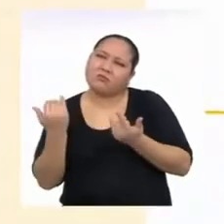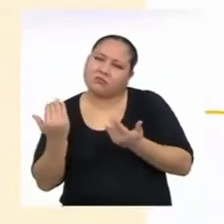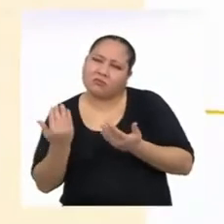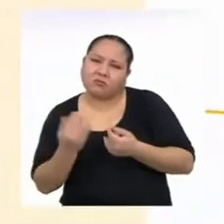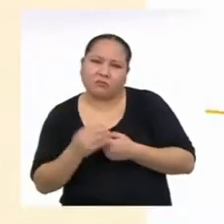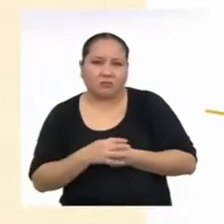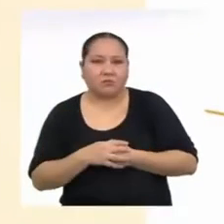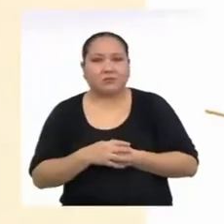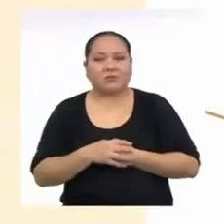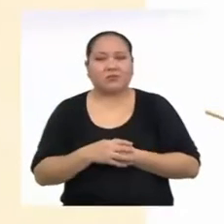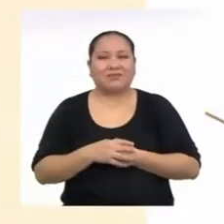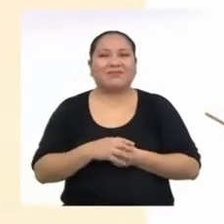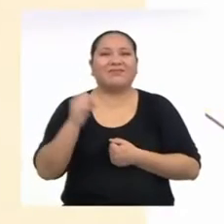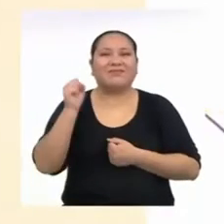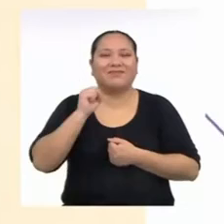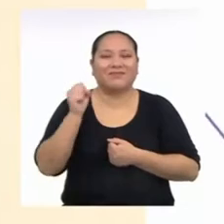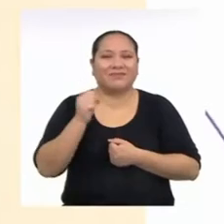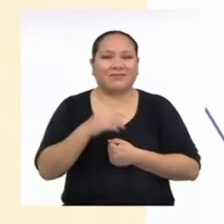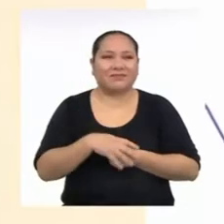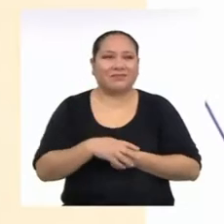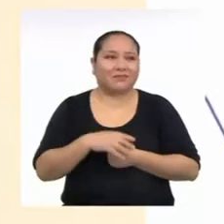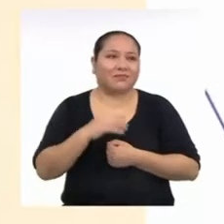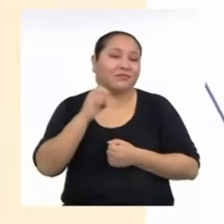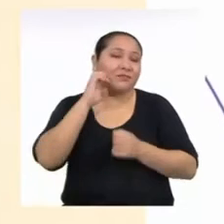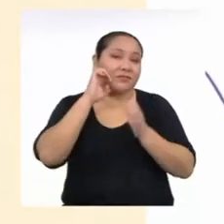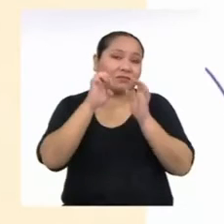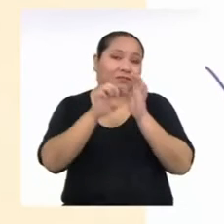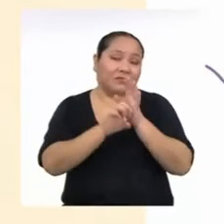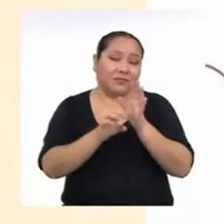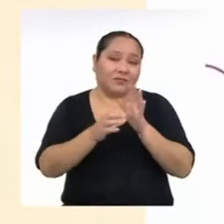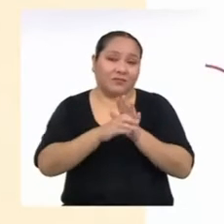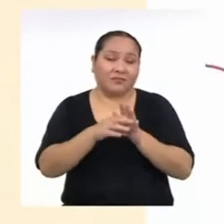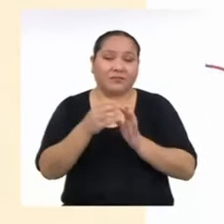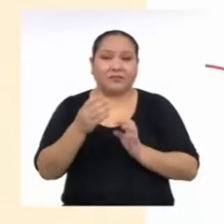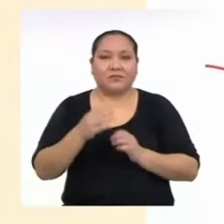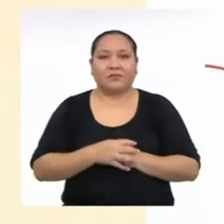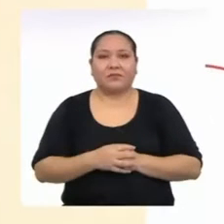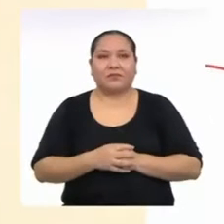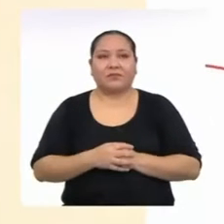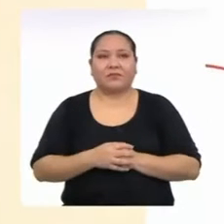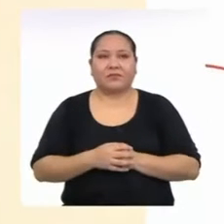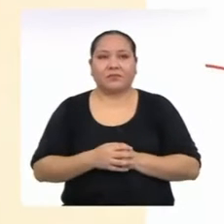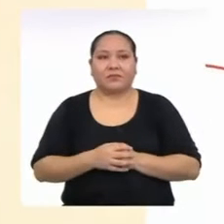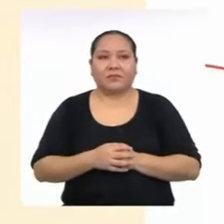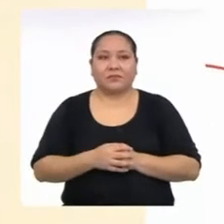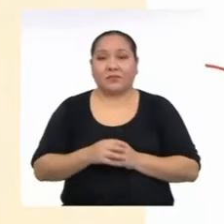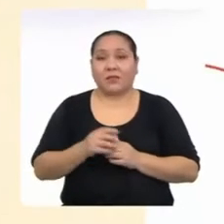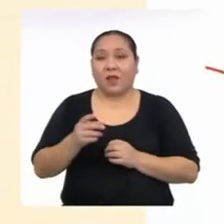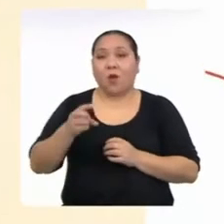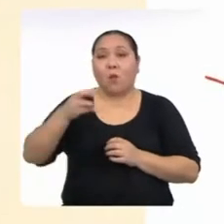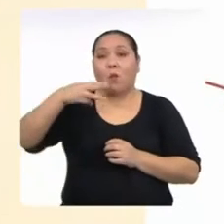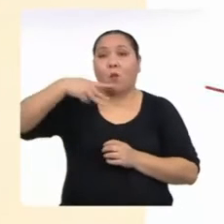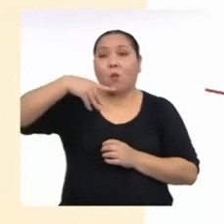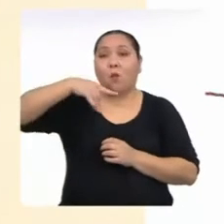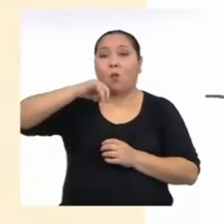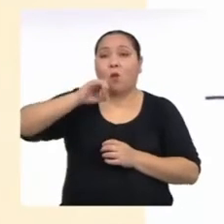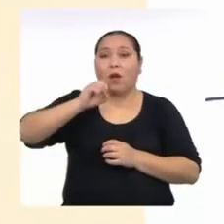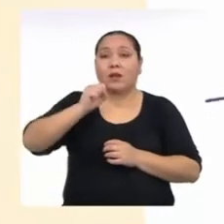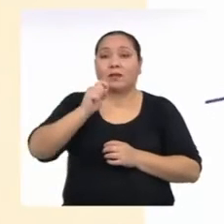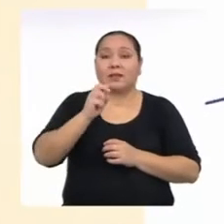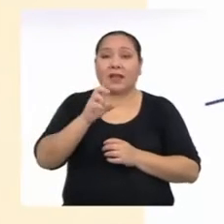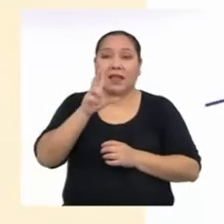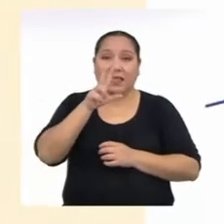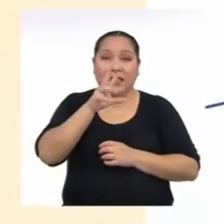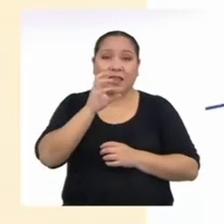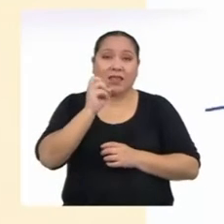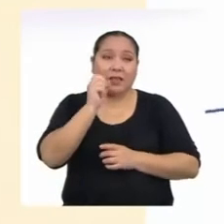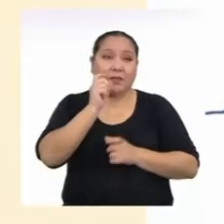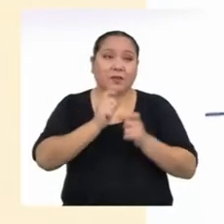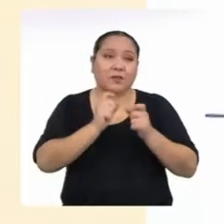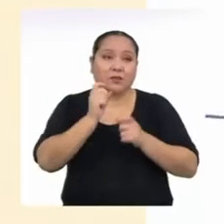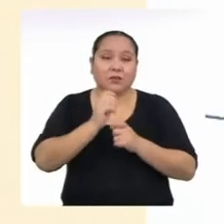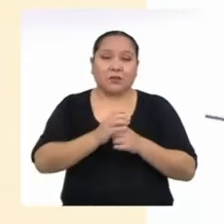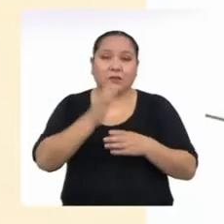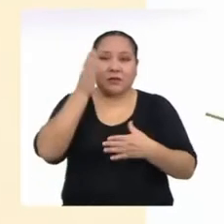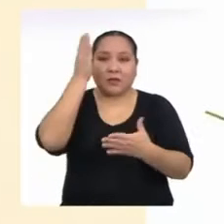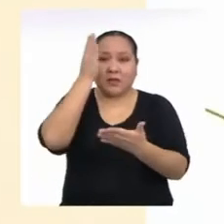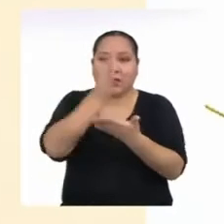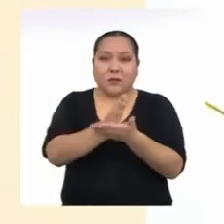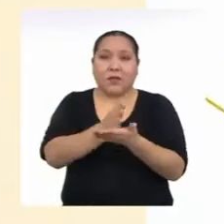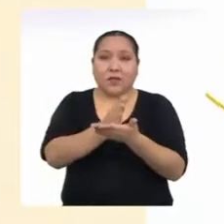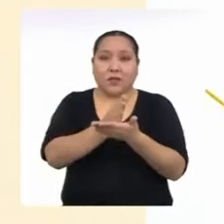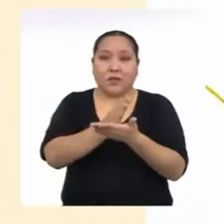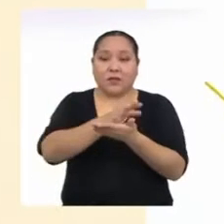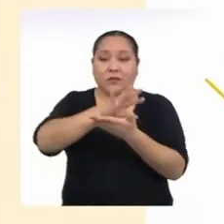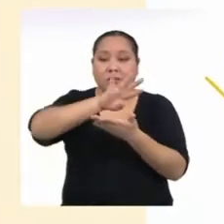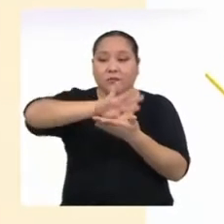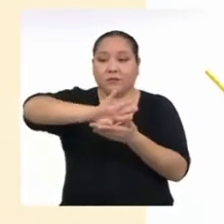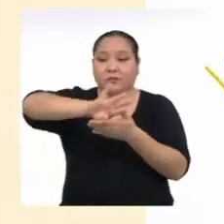Por supuesto. Siguiendo con lo anterior, haremos una muestra de 30 individuos. Este procedimiento consiste en dividir la población